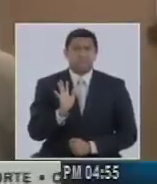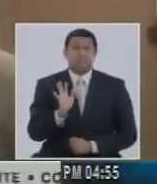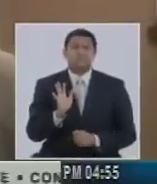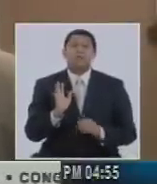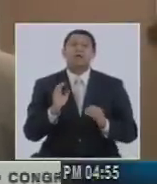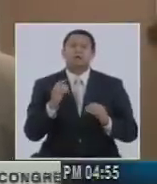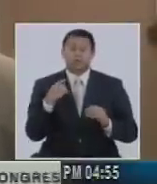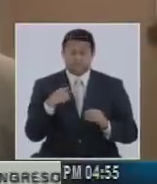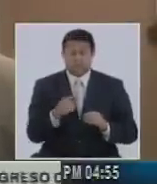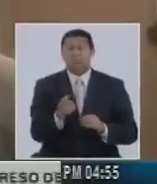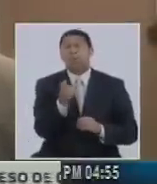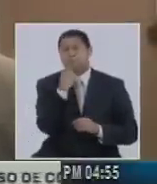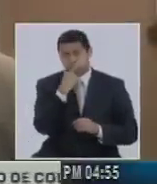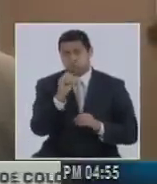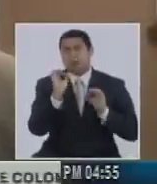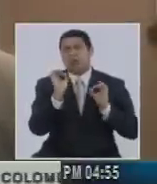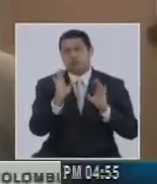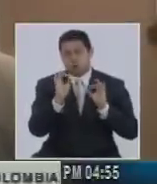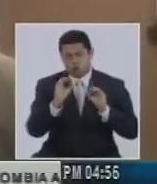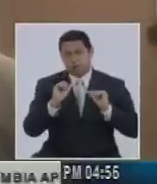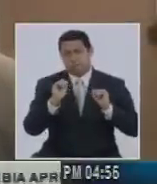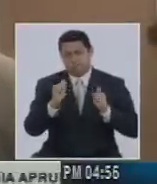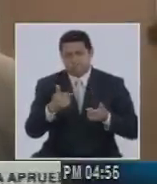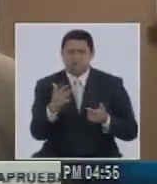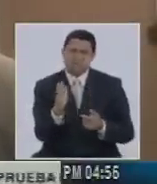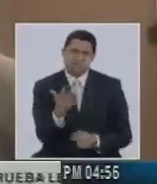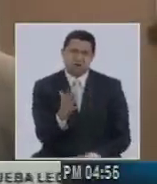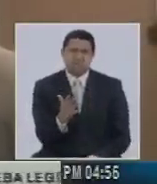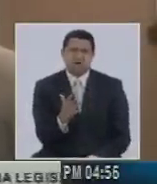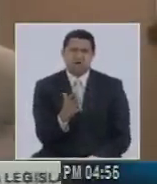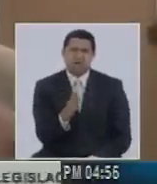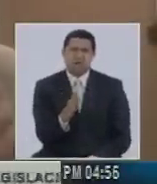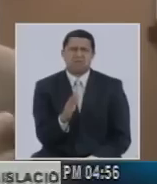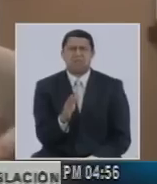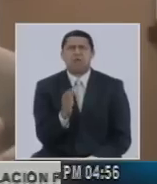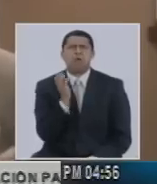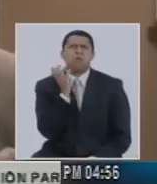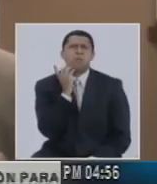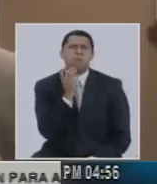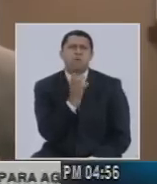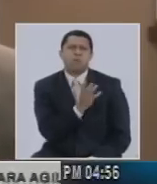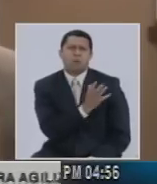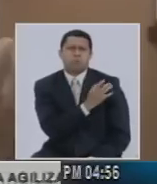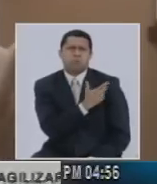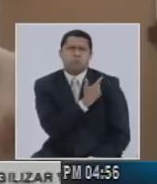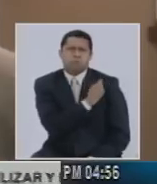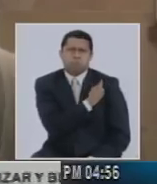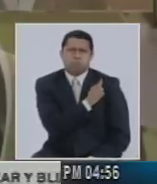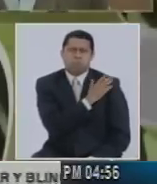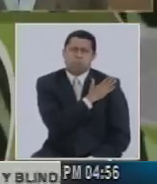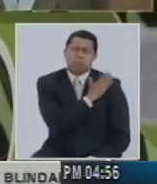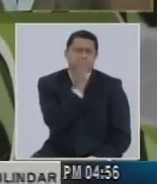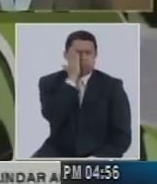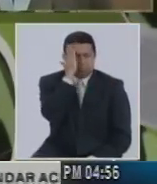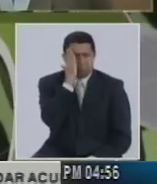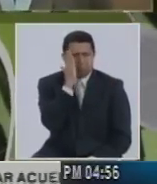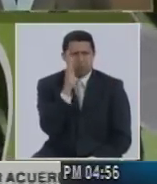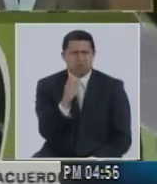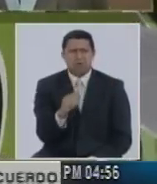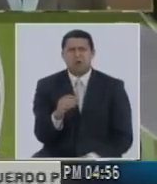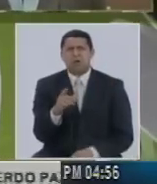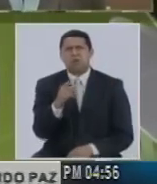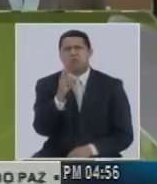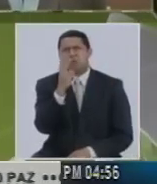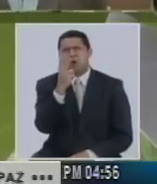Obviamente se da algo para el dolor inicial que normalmente no es muy severo. Como ponemos un bloqueo, eso típicamente le dura al